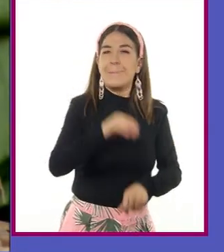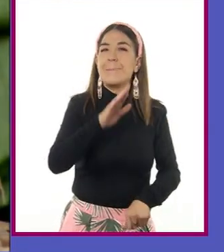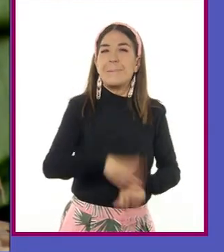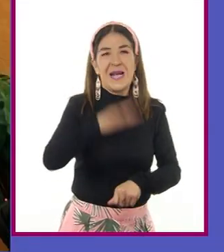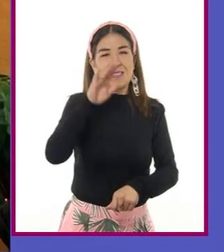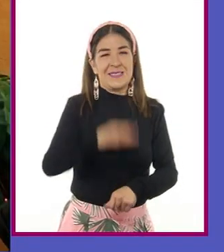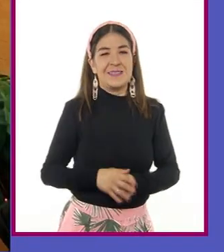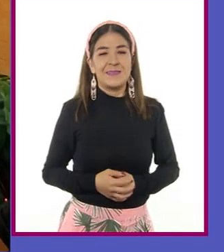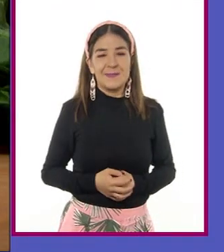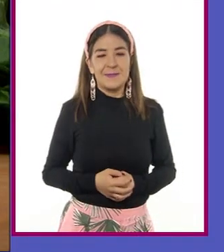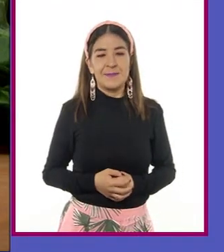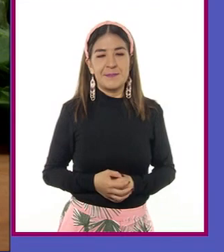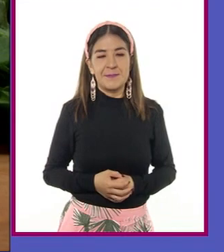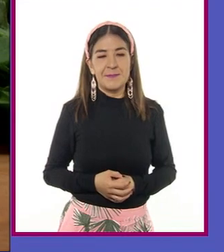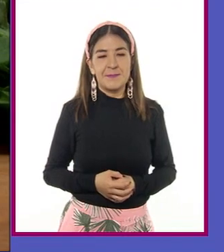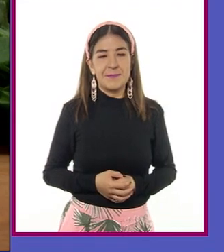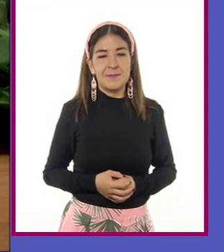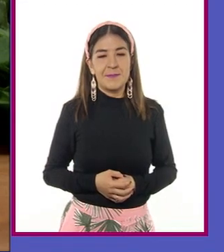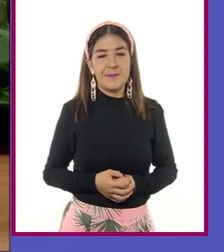de proteína.